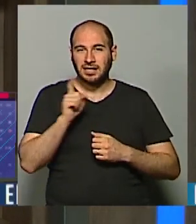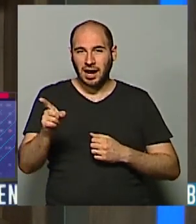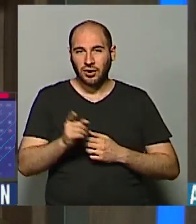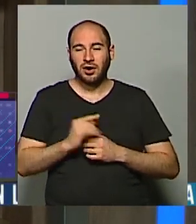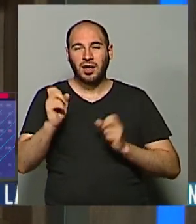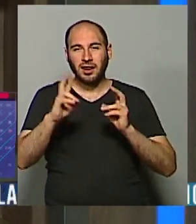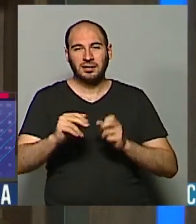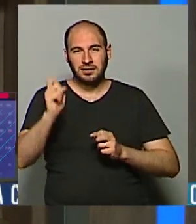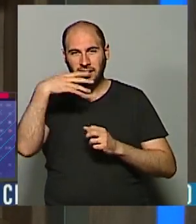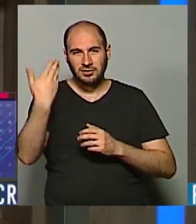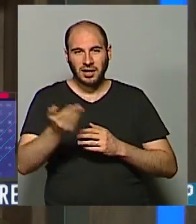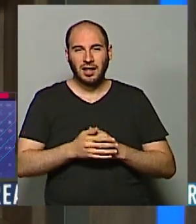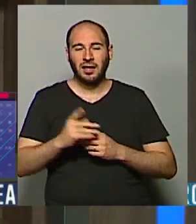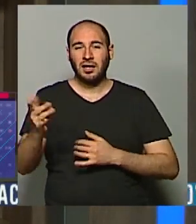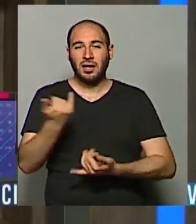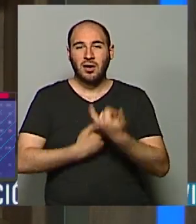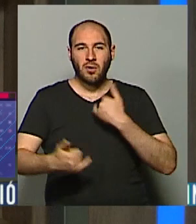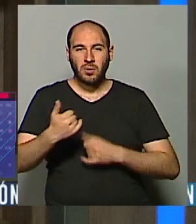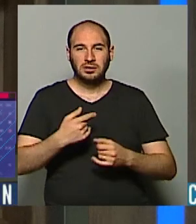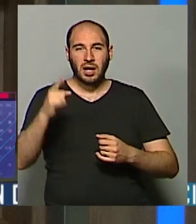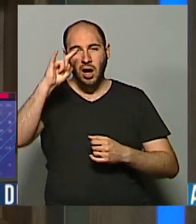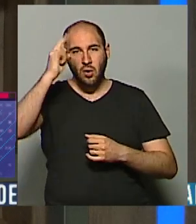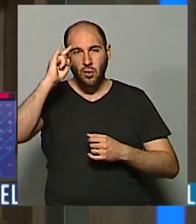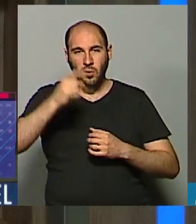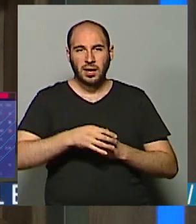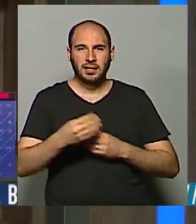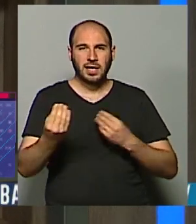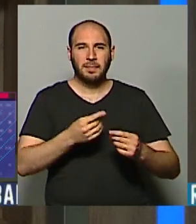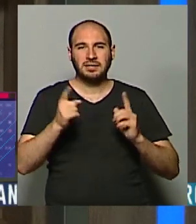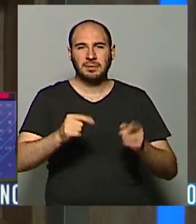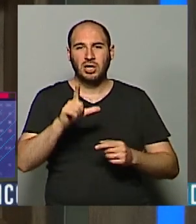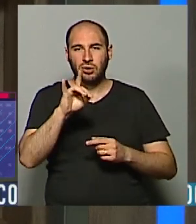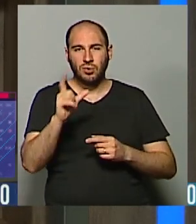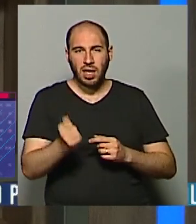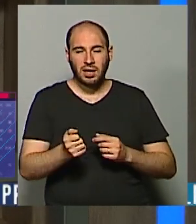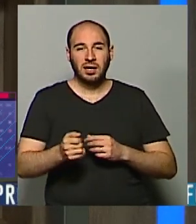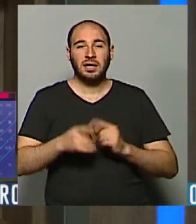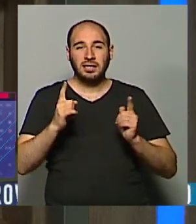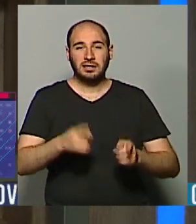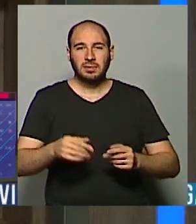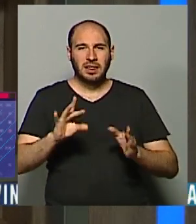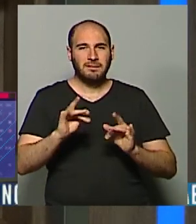Pron, analista internacional, vinculando un poco el panorama de Uruguay, lo que fue también lo de Lula y el panorama